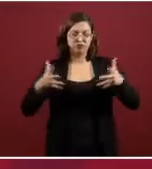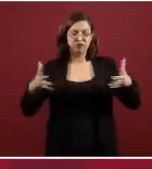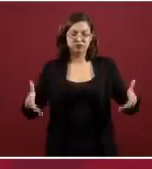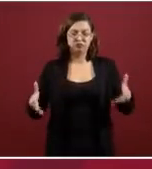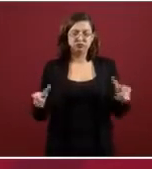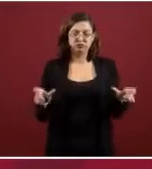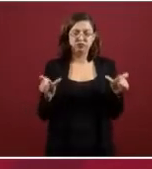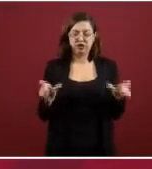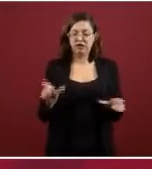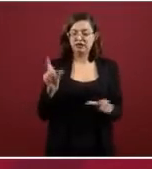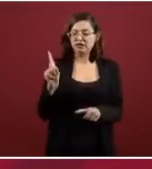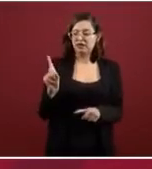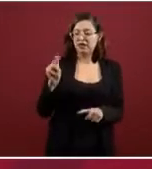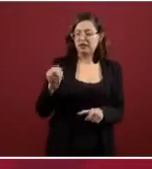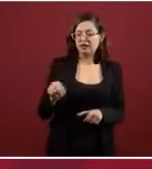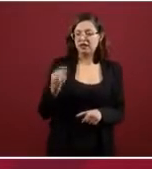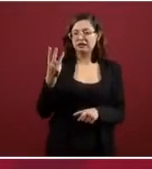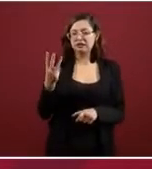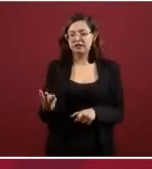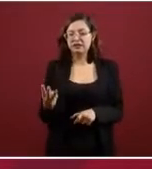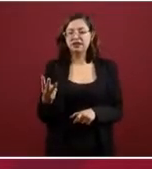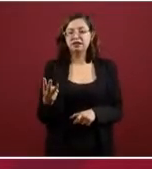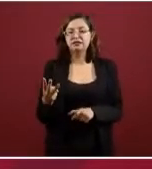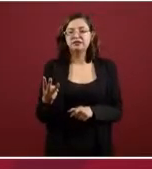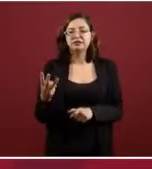del plan DN-3 de combustible,